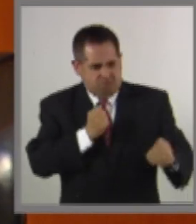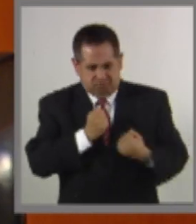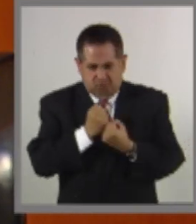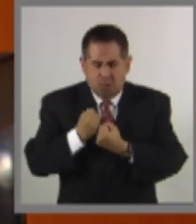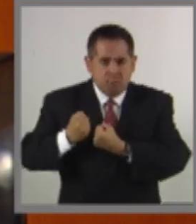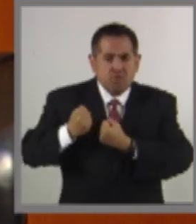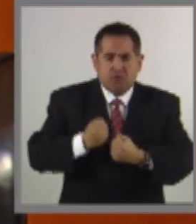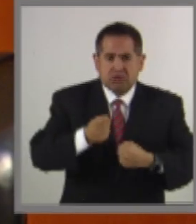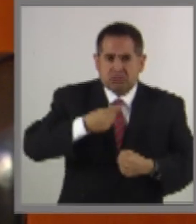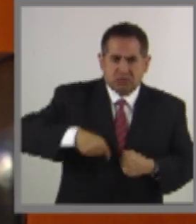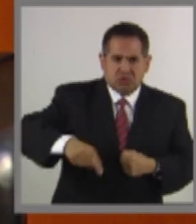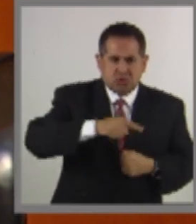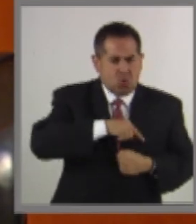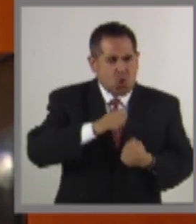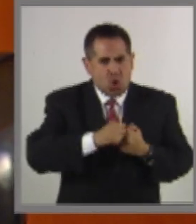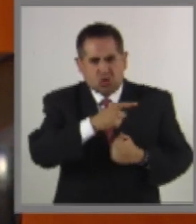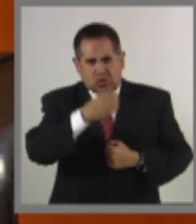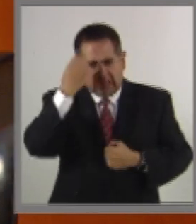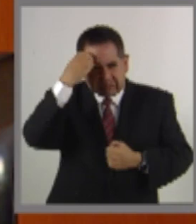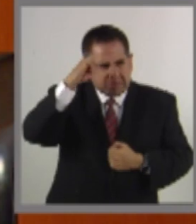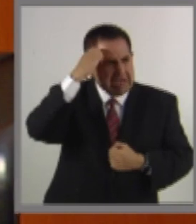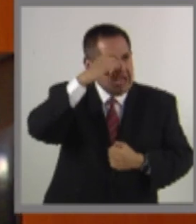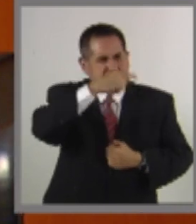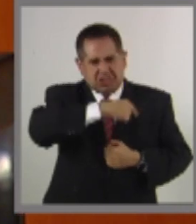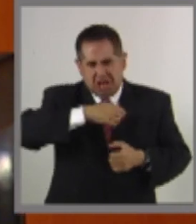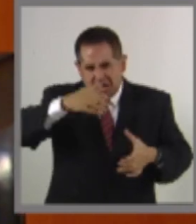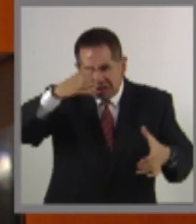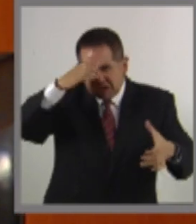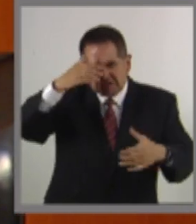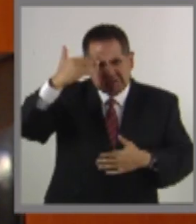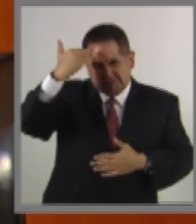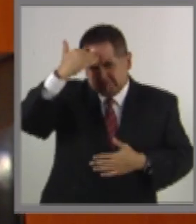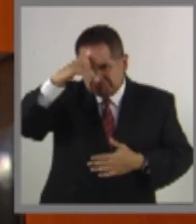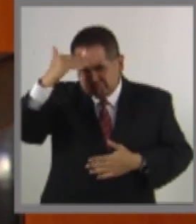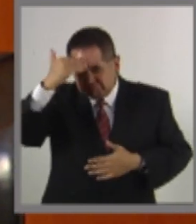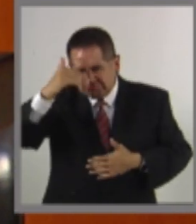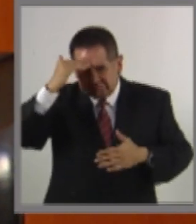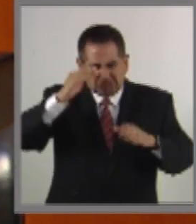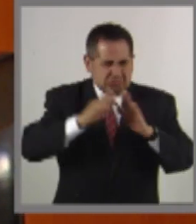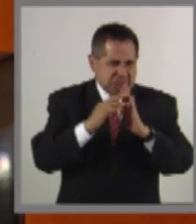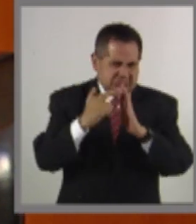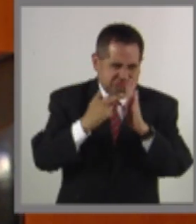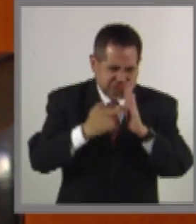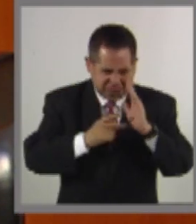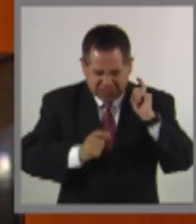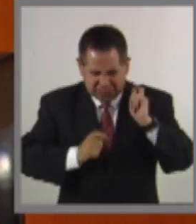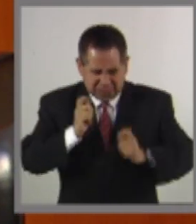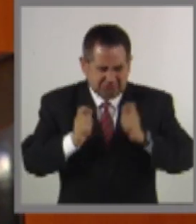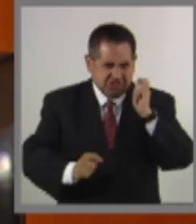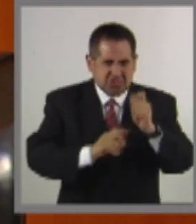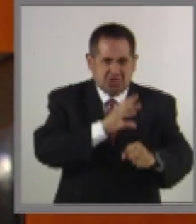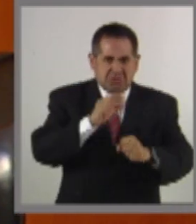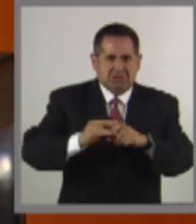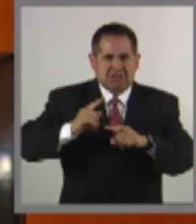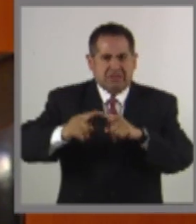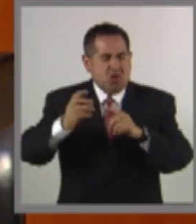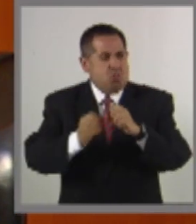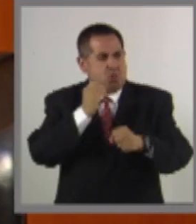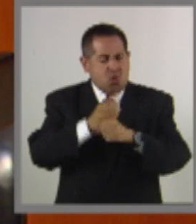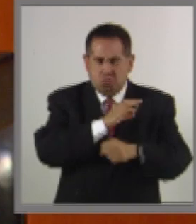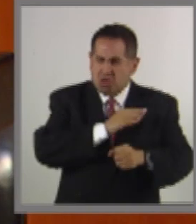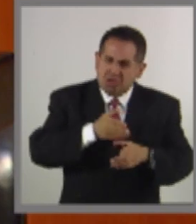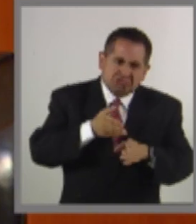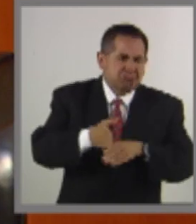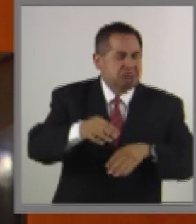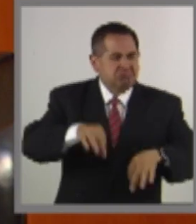acción con la experiencia, con el conocimiento de los reglamentos y las oportunidades para actuar en el